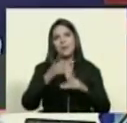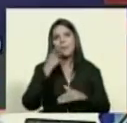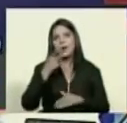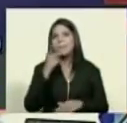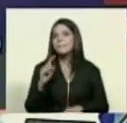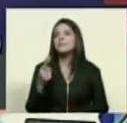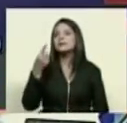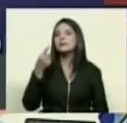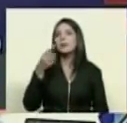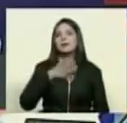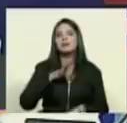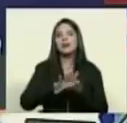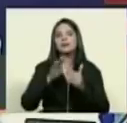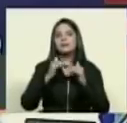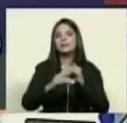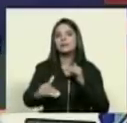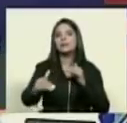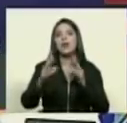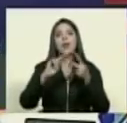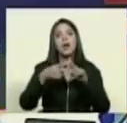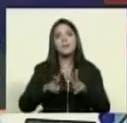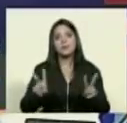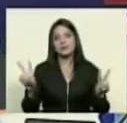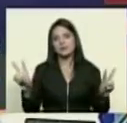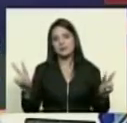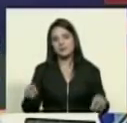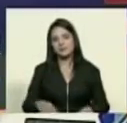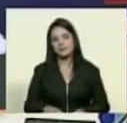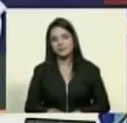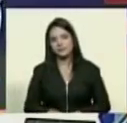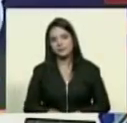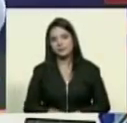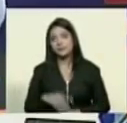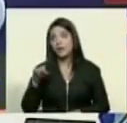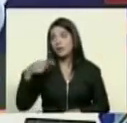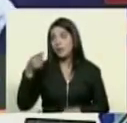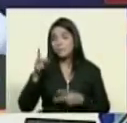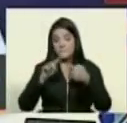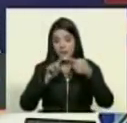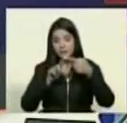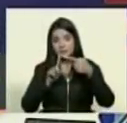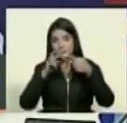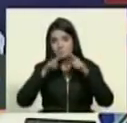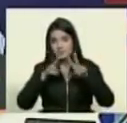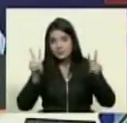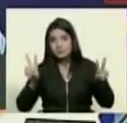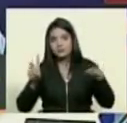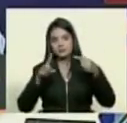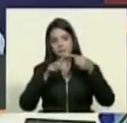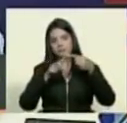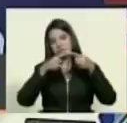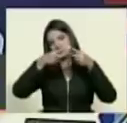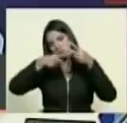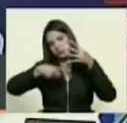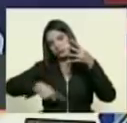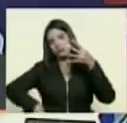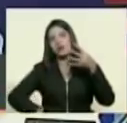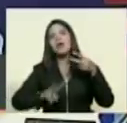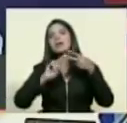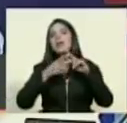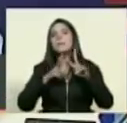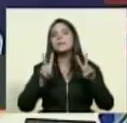principal elemento de la estabilidad política de un país es la paz. Después de la paz, todos los otros elementos. Y la